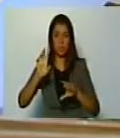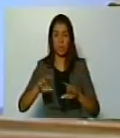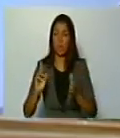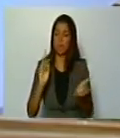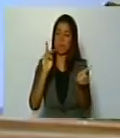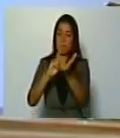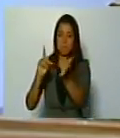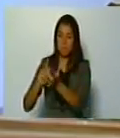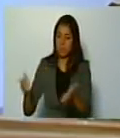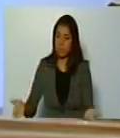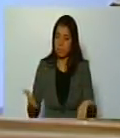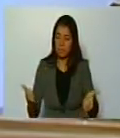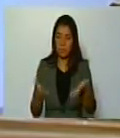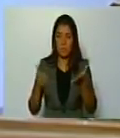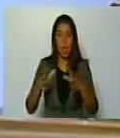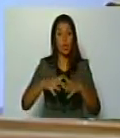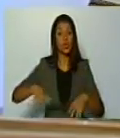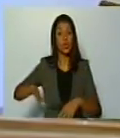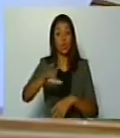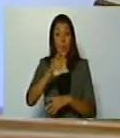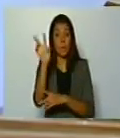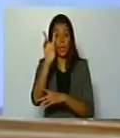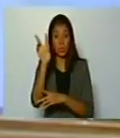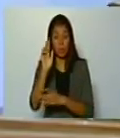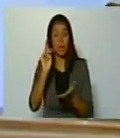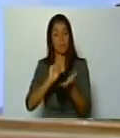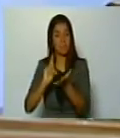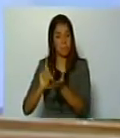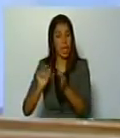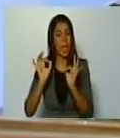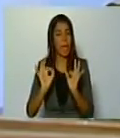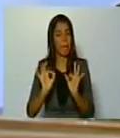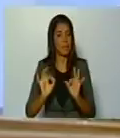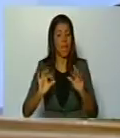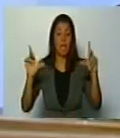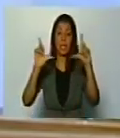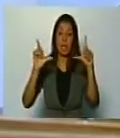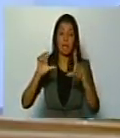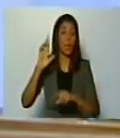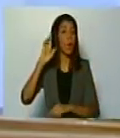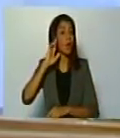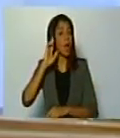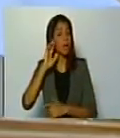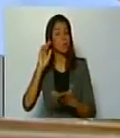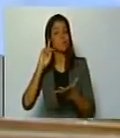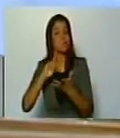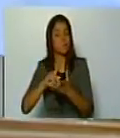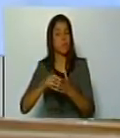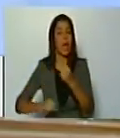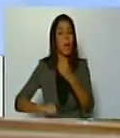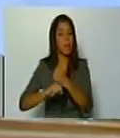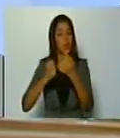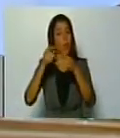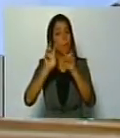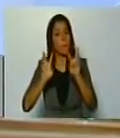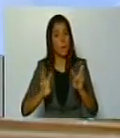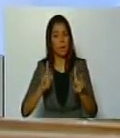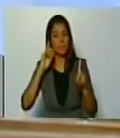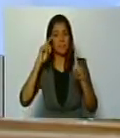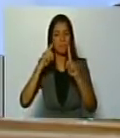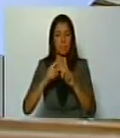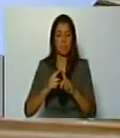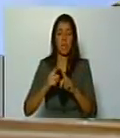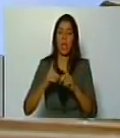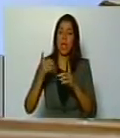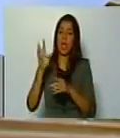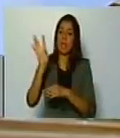participación de todos los sectores de la sociedad, en especial de los medios de comunicación. cuestiones que garantizan la defensa plena de la